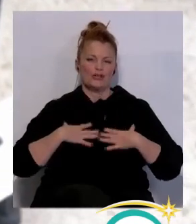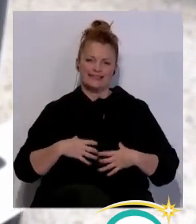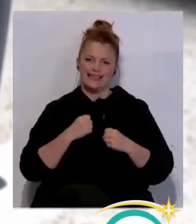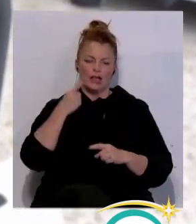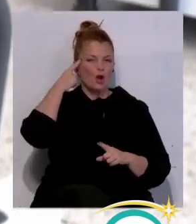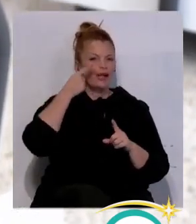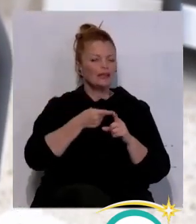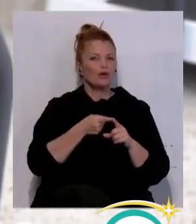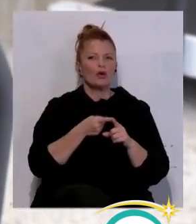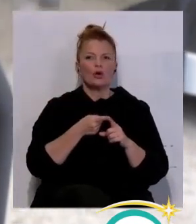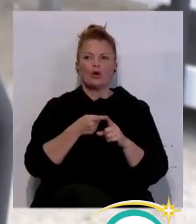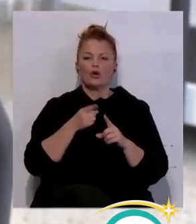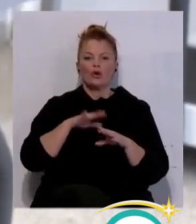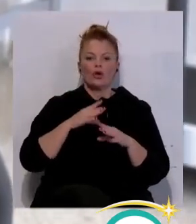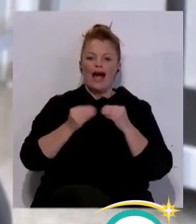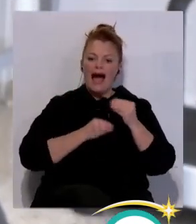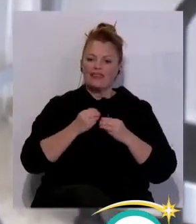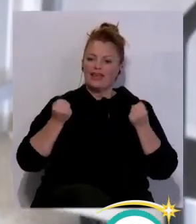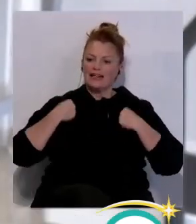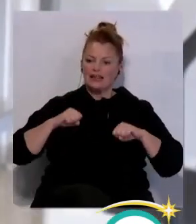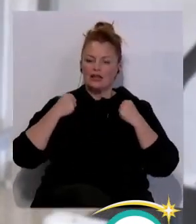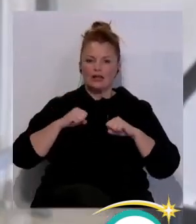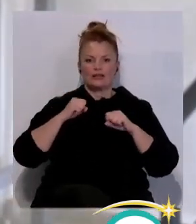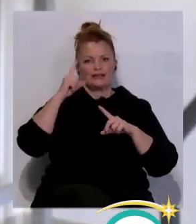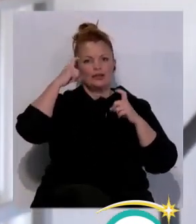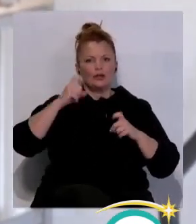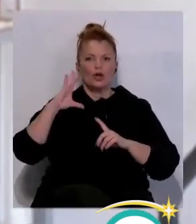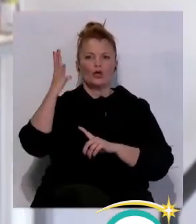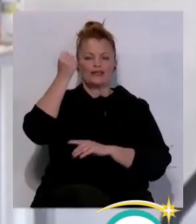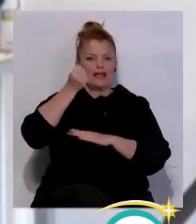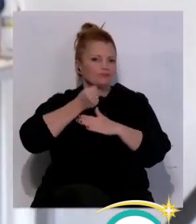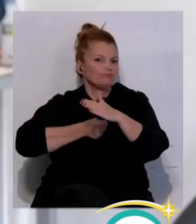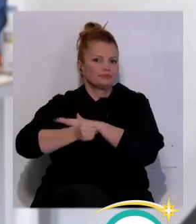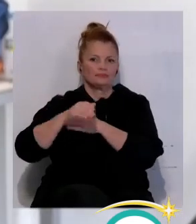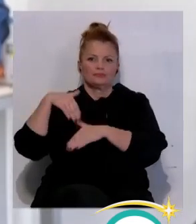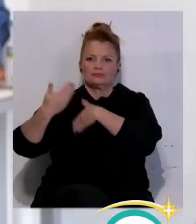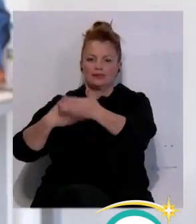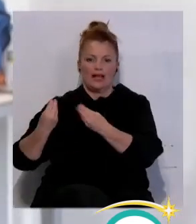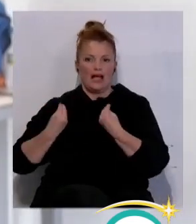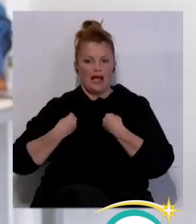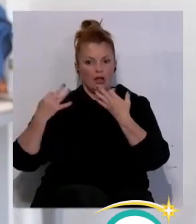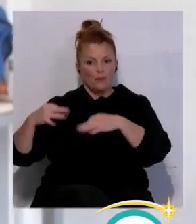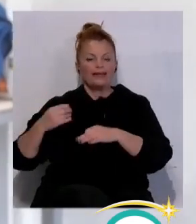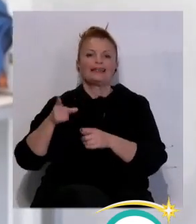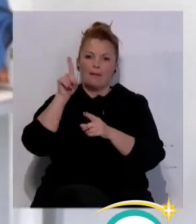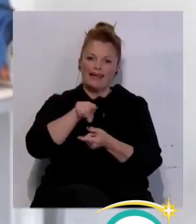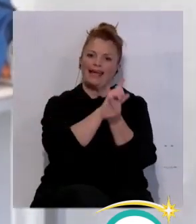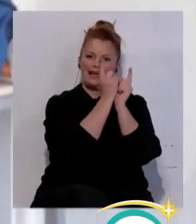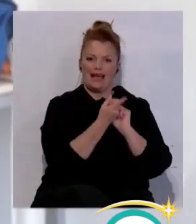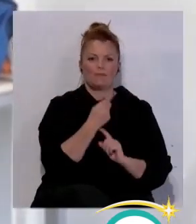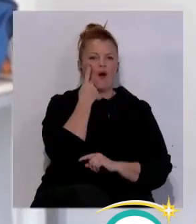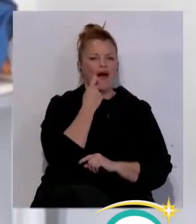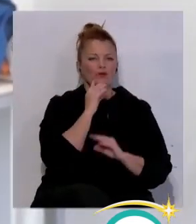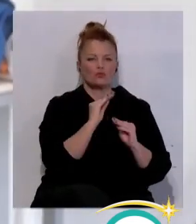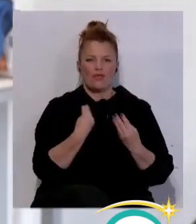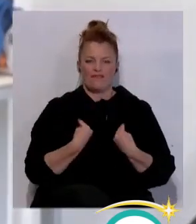objetivo no solamente es que a través del ejercicio consigan reinsertarse y consigan volver a la normalidad, sino que cambien los hábitos de vida.